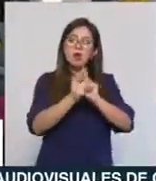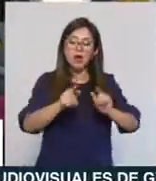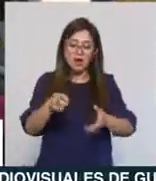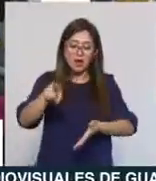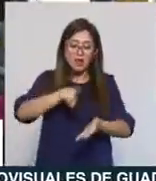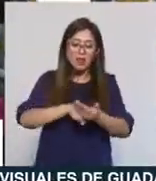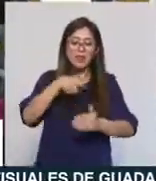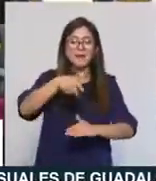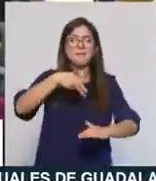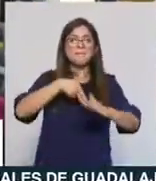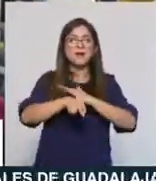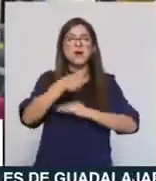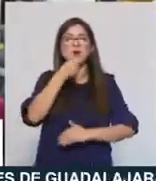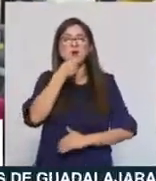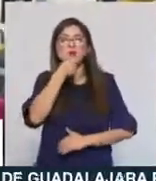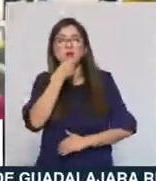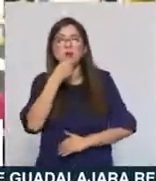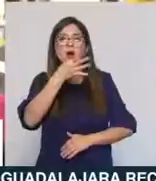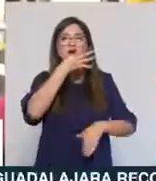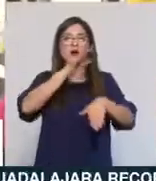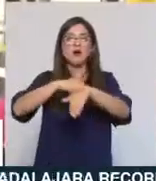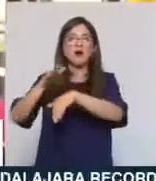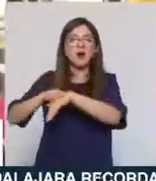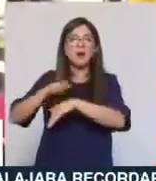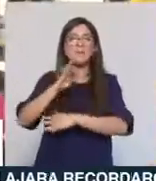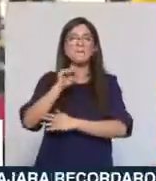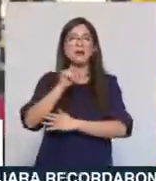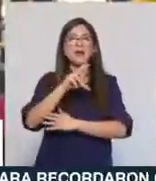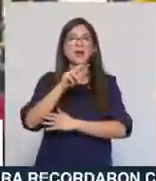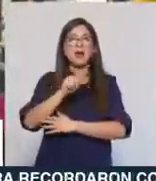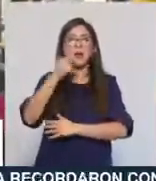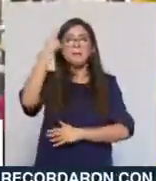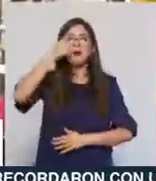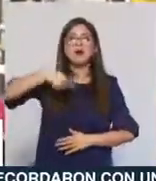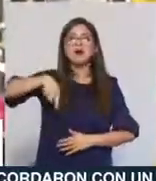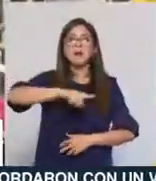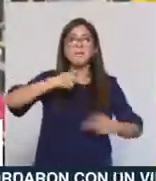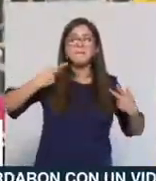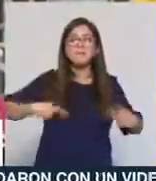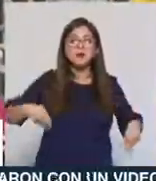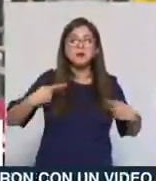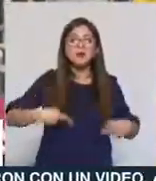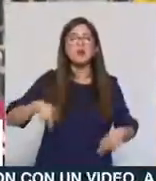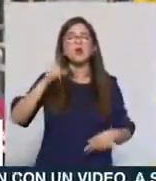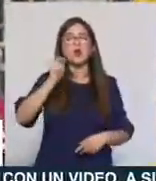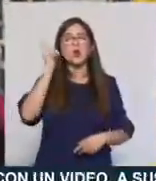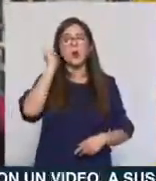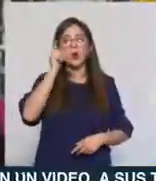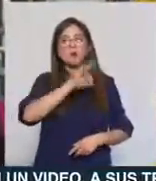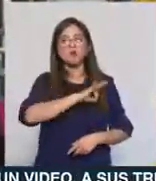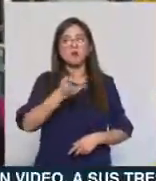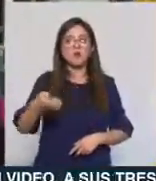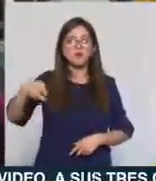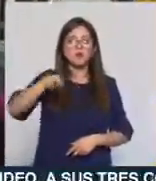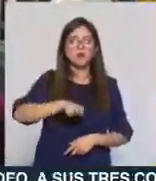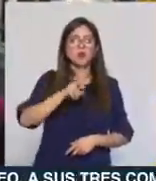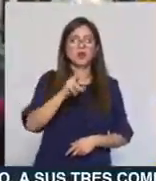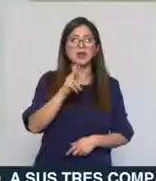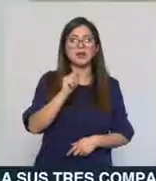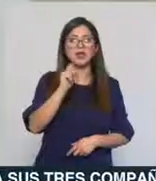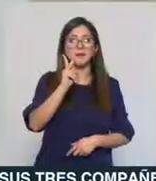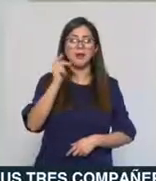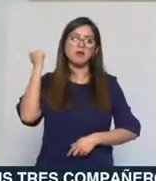entrada de la estación Barranca del Muerto para invitar a las personas a que lo aborden y así puedan llegar a su